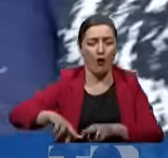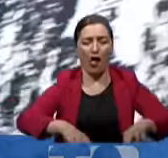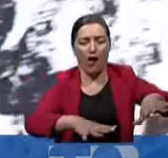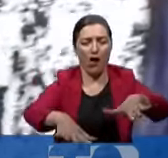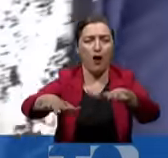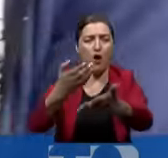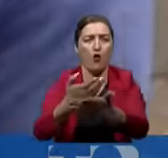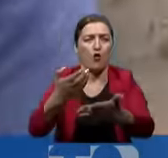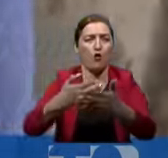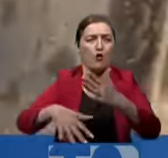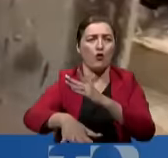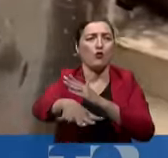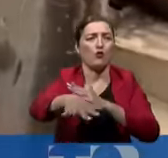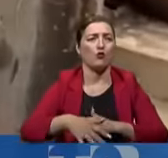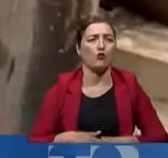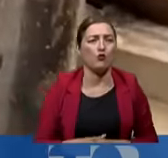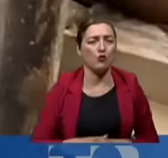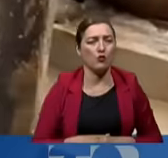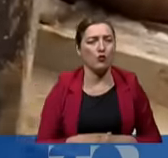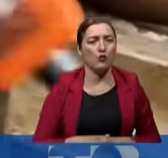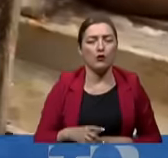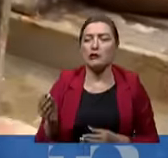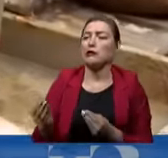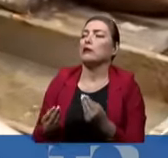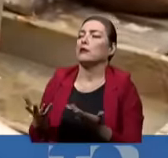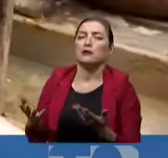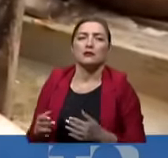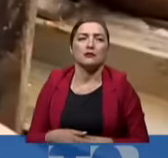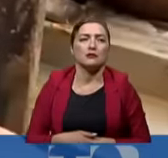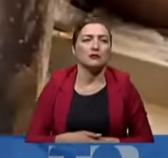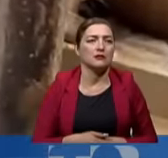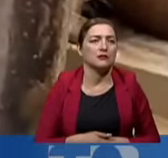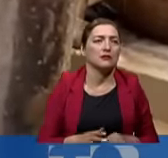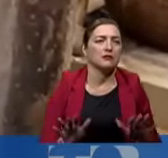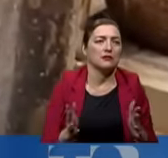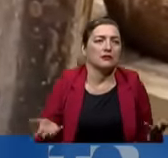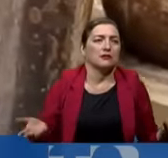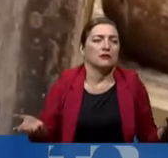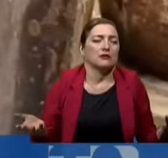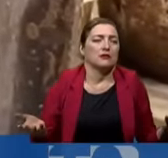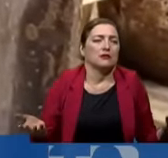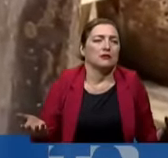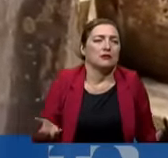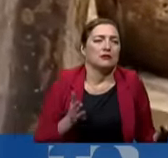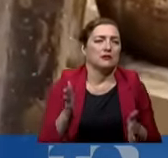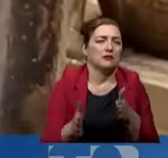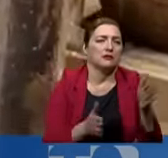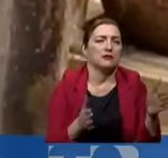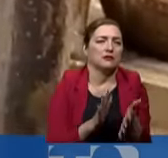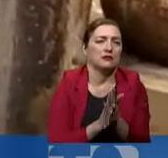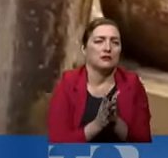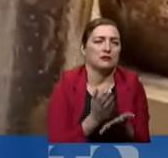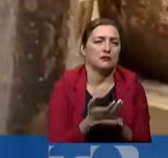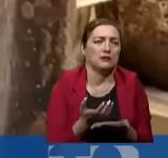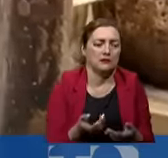cosas. Cuéntenos, ahora, ¿qué va a hacer? Nada, pues, no puedo hacer nada ni a dónde ir. Estoy con las